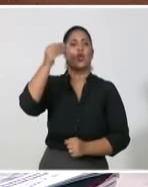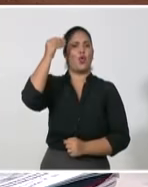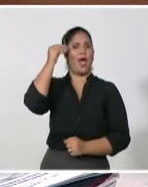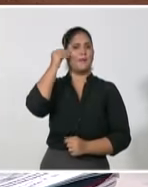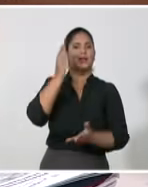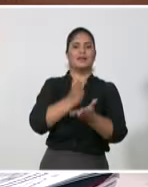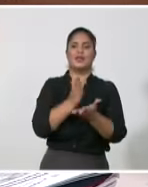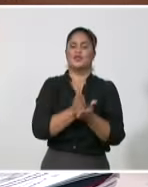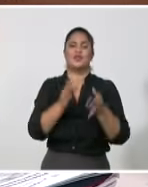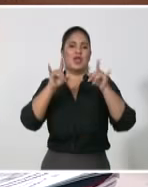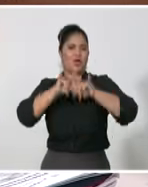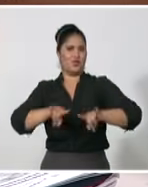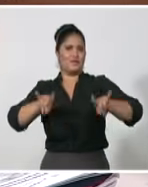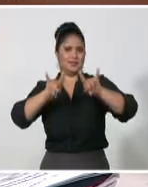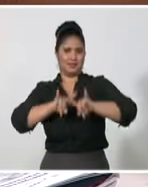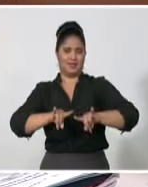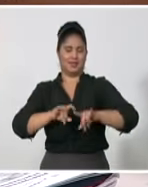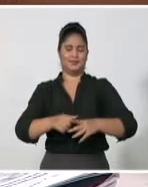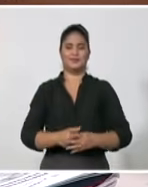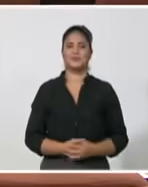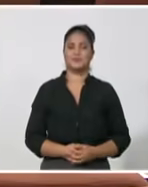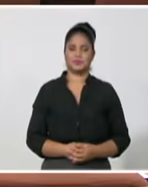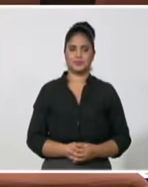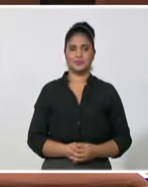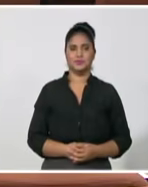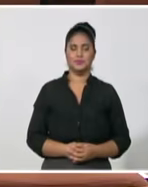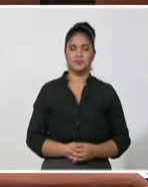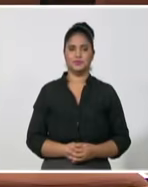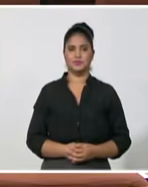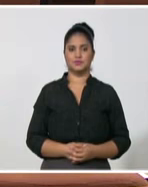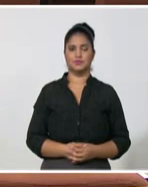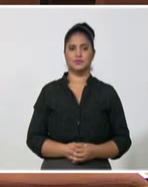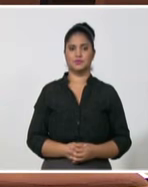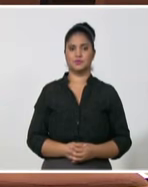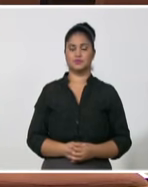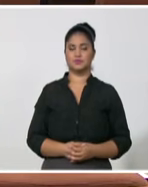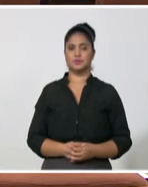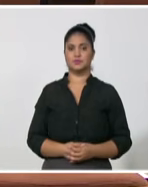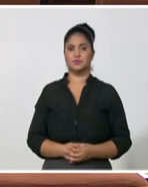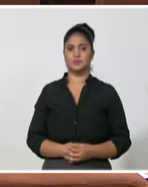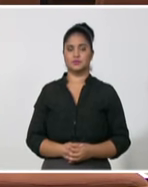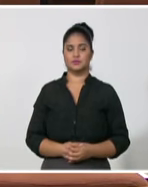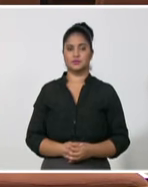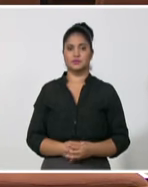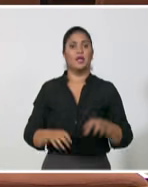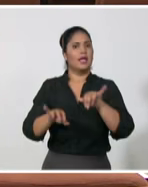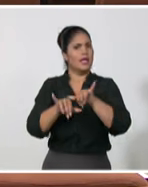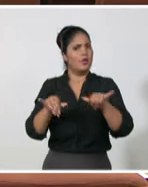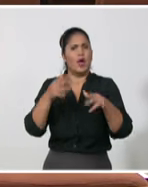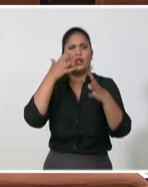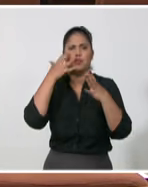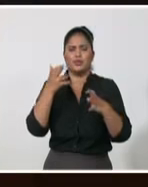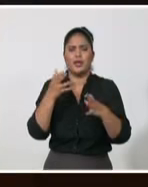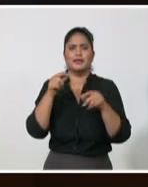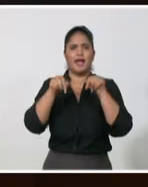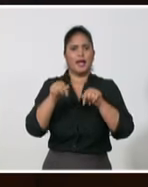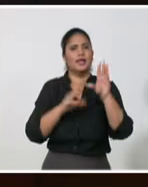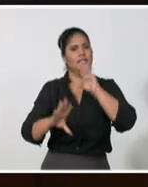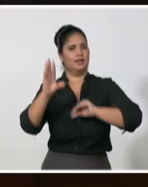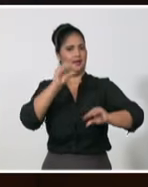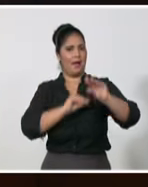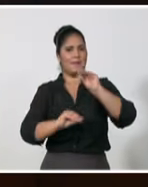que esas canteras que son los mejores cuadros nuestro lo que más tenemos que desarrollar pueden tener también el conocimiento que le permita a